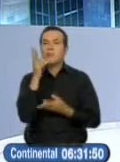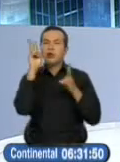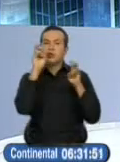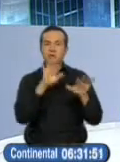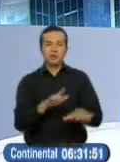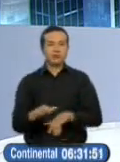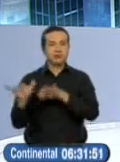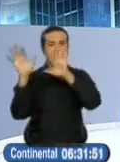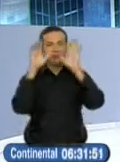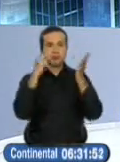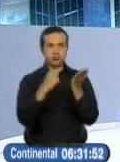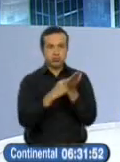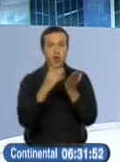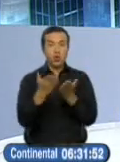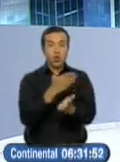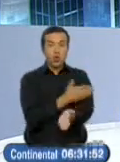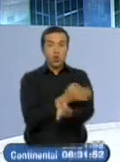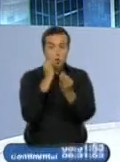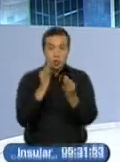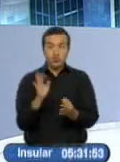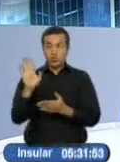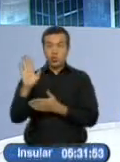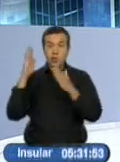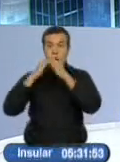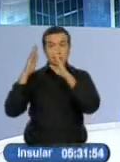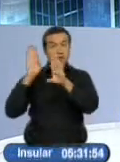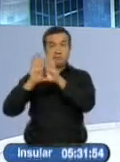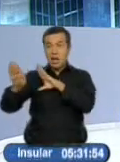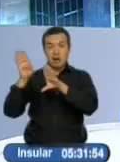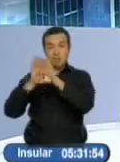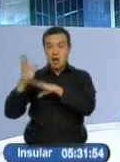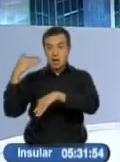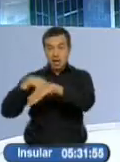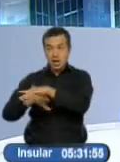fueron incautados cuando se efectuaron los allanamientos para su detención.